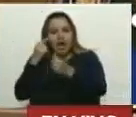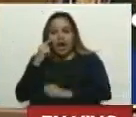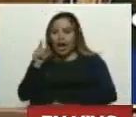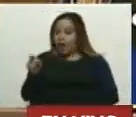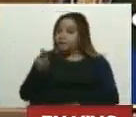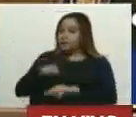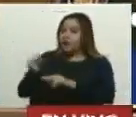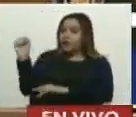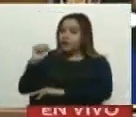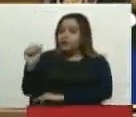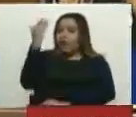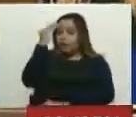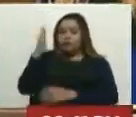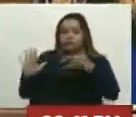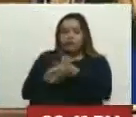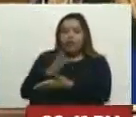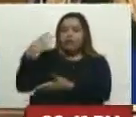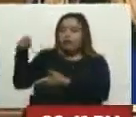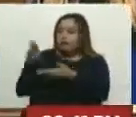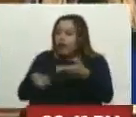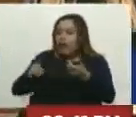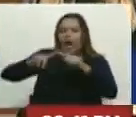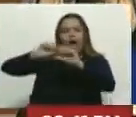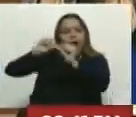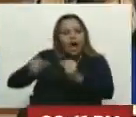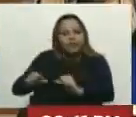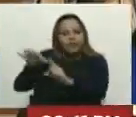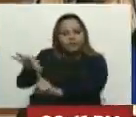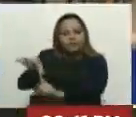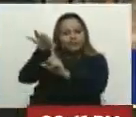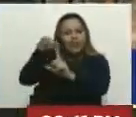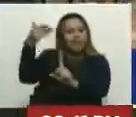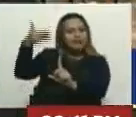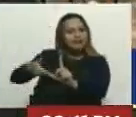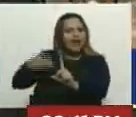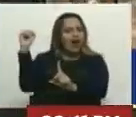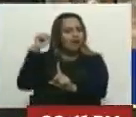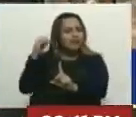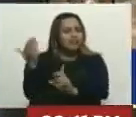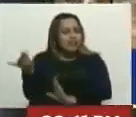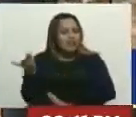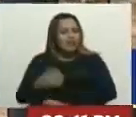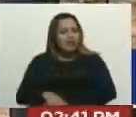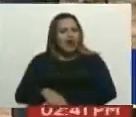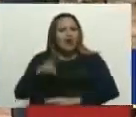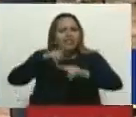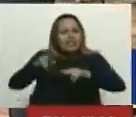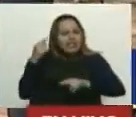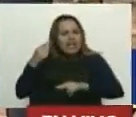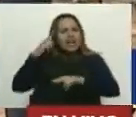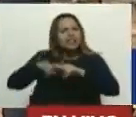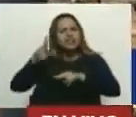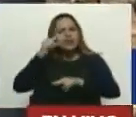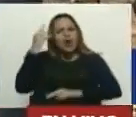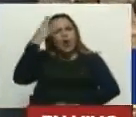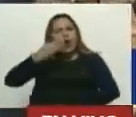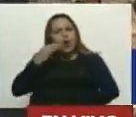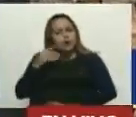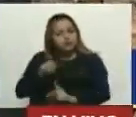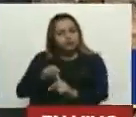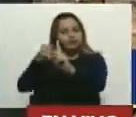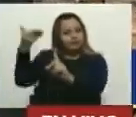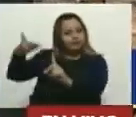que es sobresaliente un niño o una niña o un adolescente o una adolescente. Entonces,